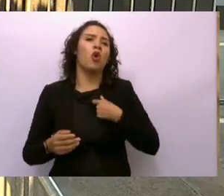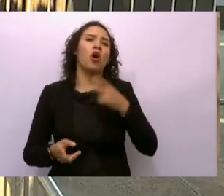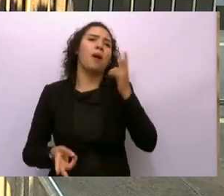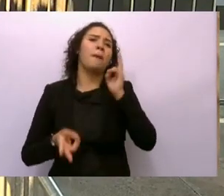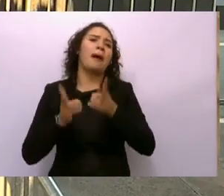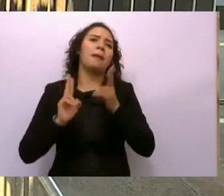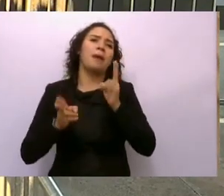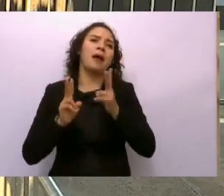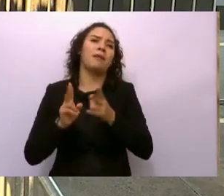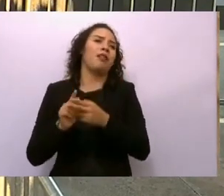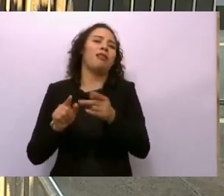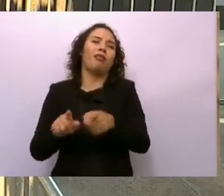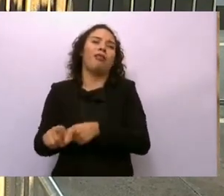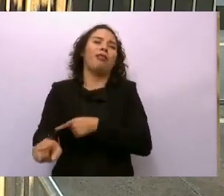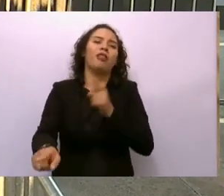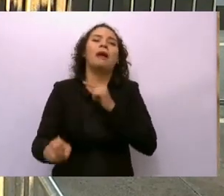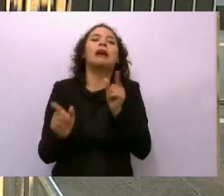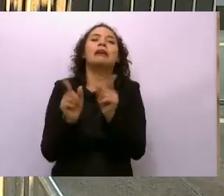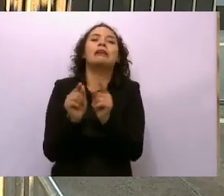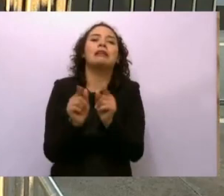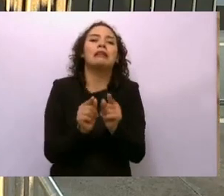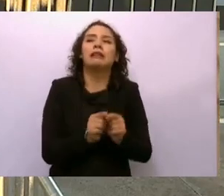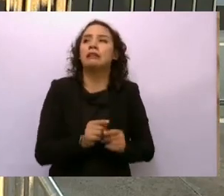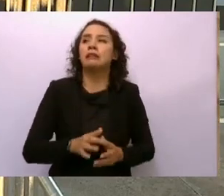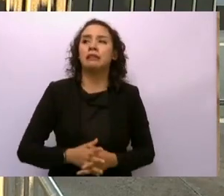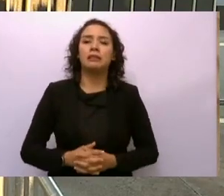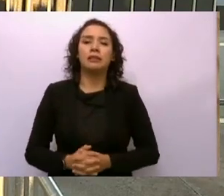corrido, y hacía yo así,